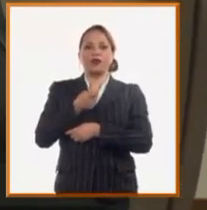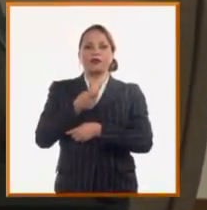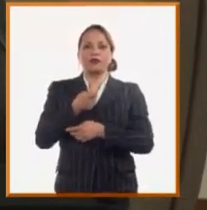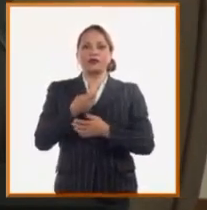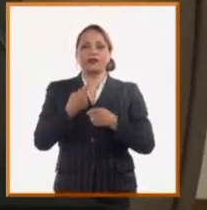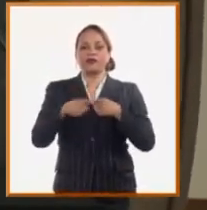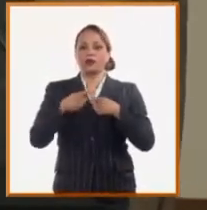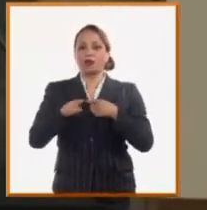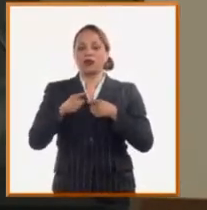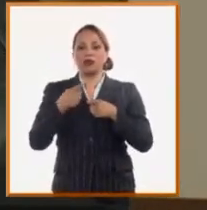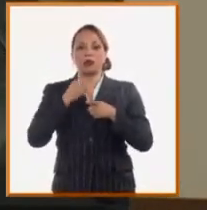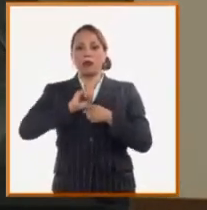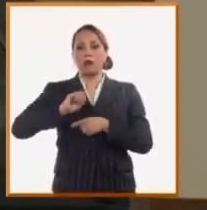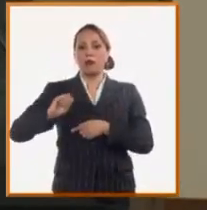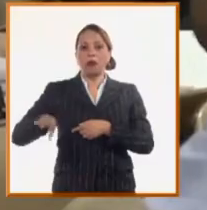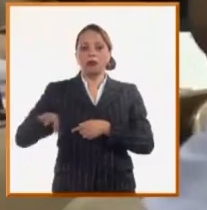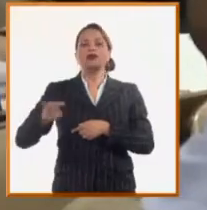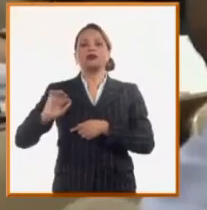desechos.